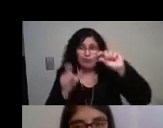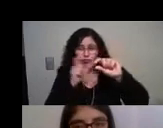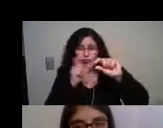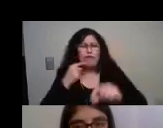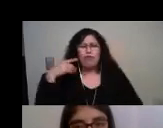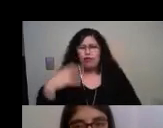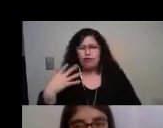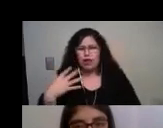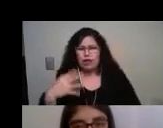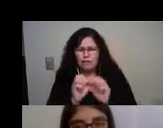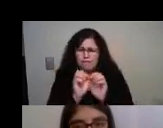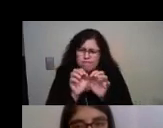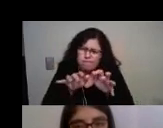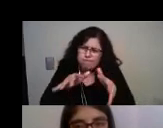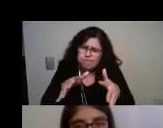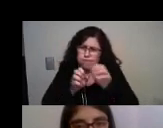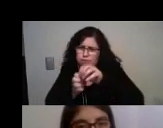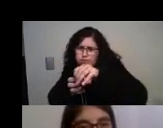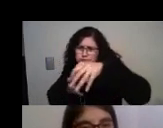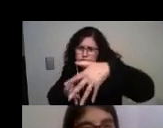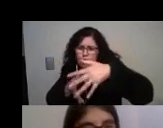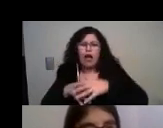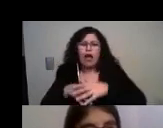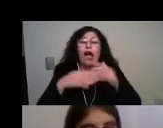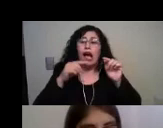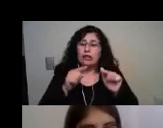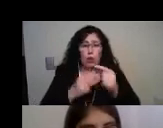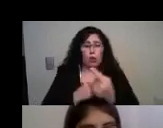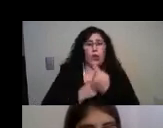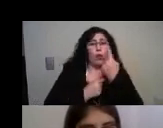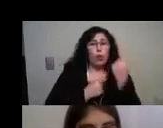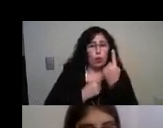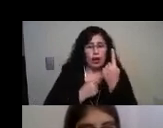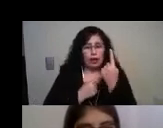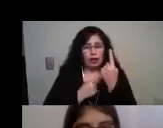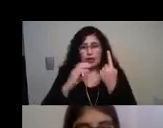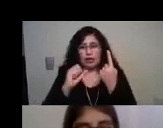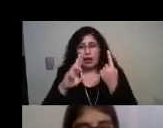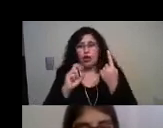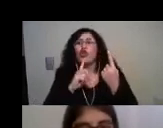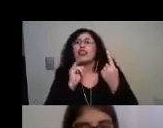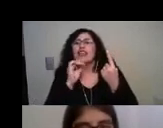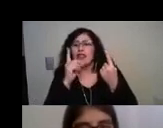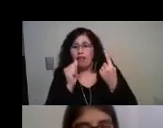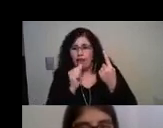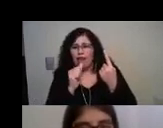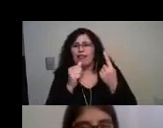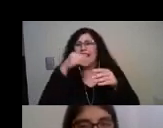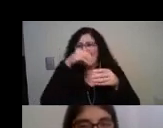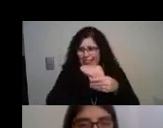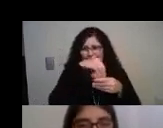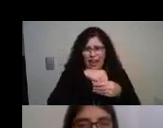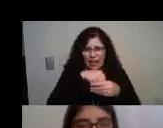a nivel encefálico, ya, y que una va a estar dada por la arteria carótida interna, ¿cierto? Que es la que